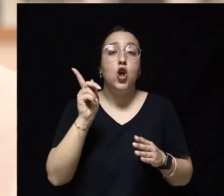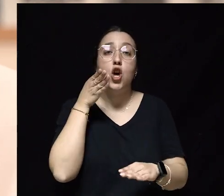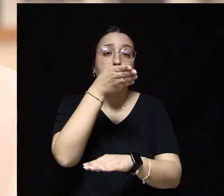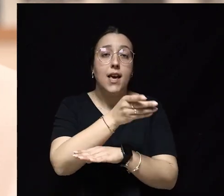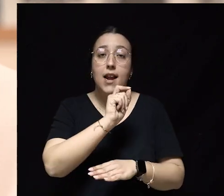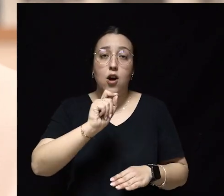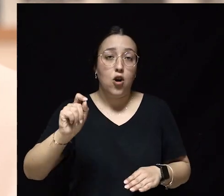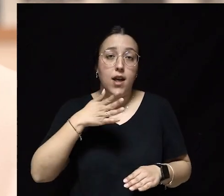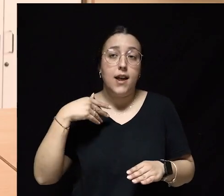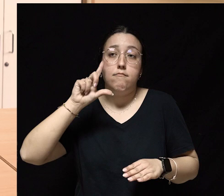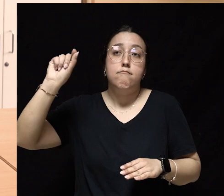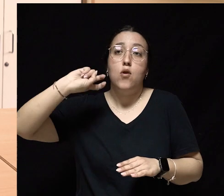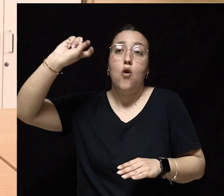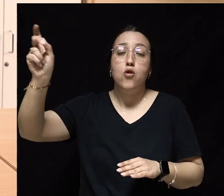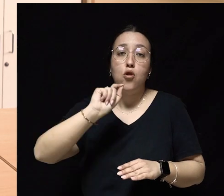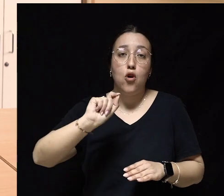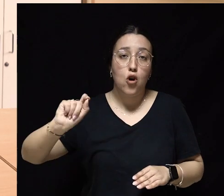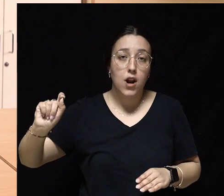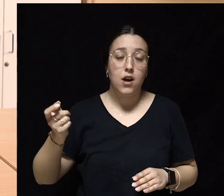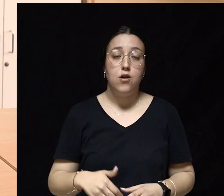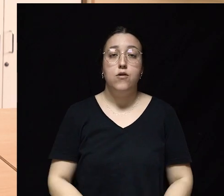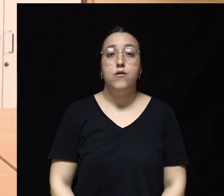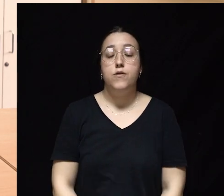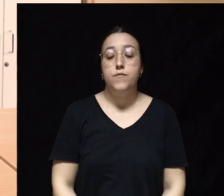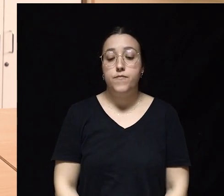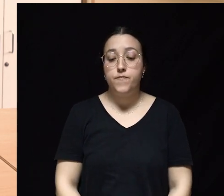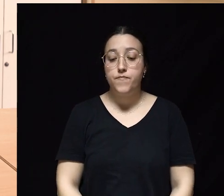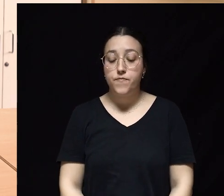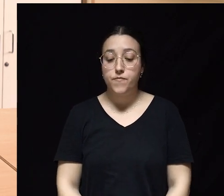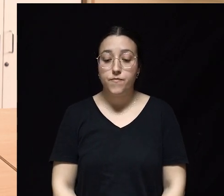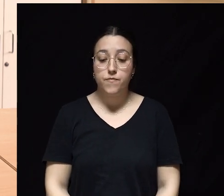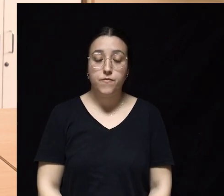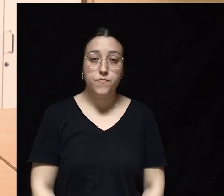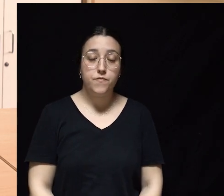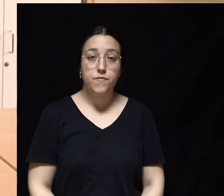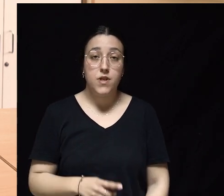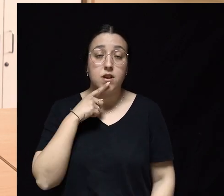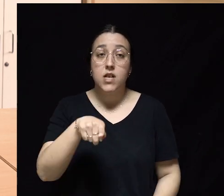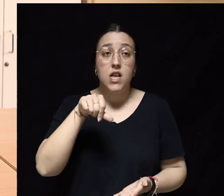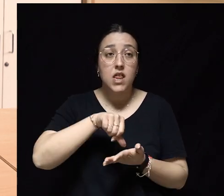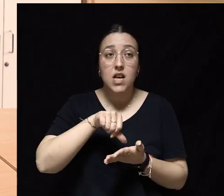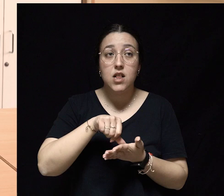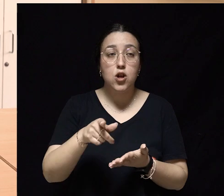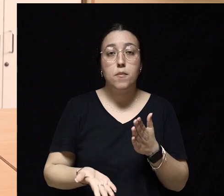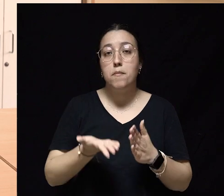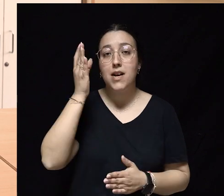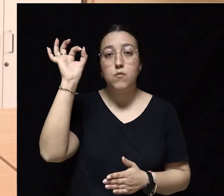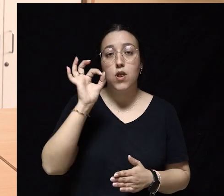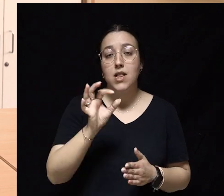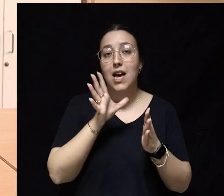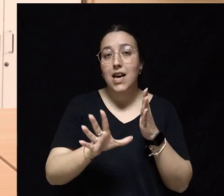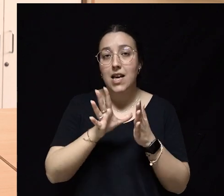un centro pues gueto. Yo creo que de los centros actualmente de la localidad de Castellón es el